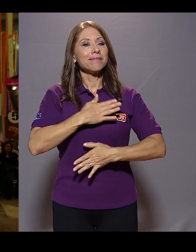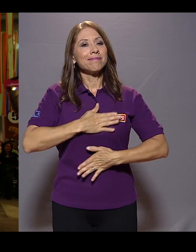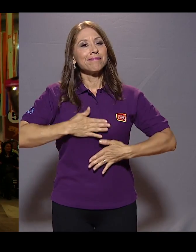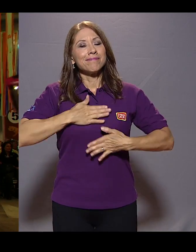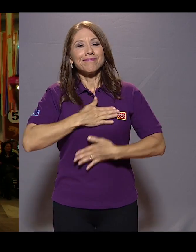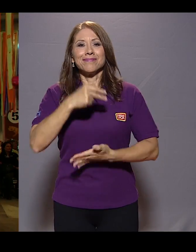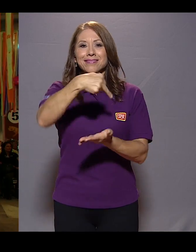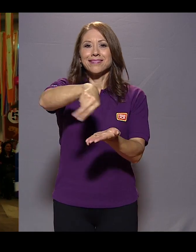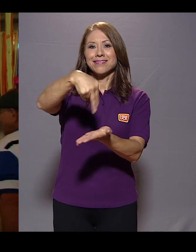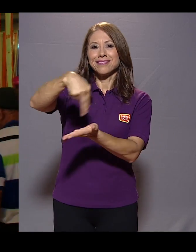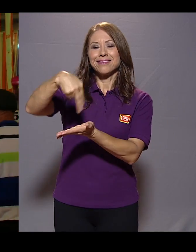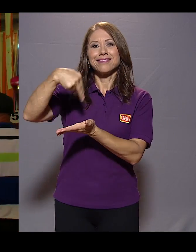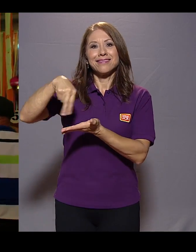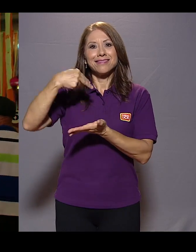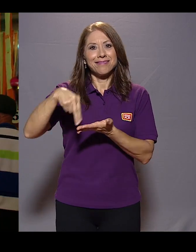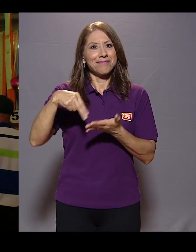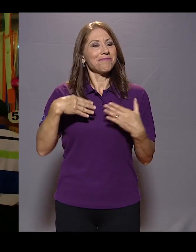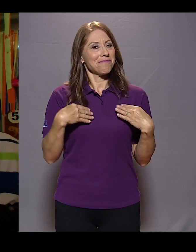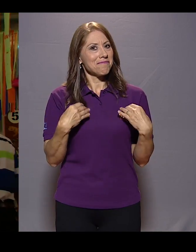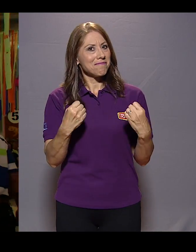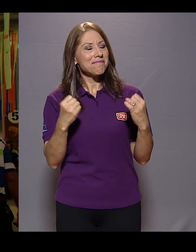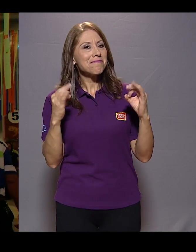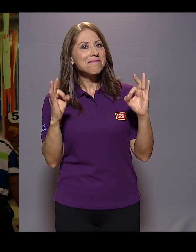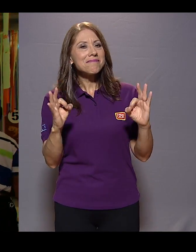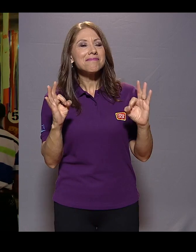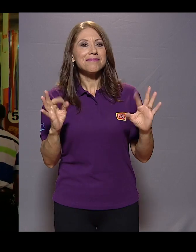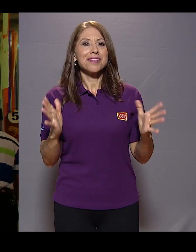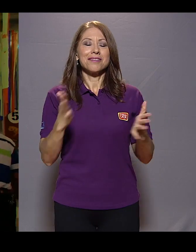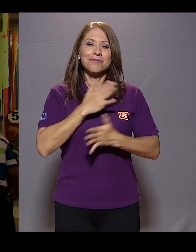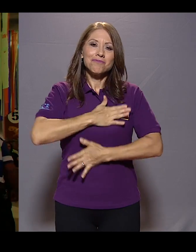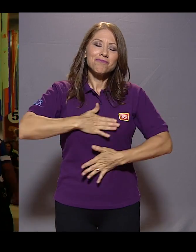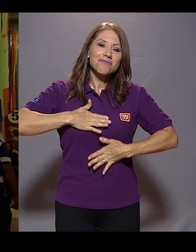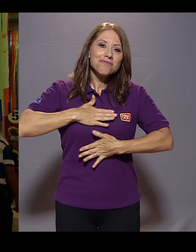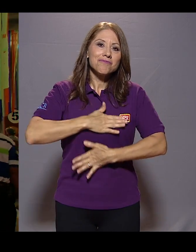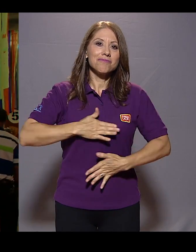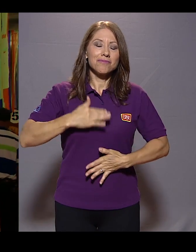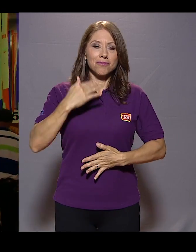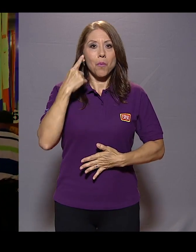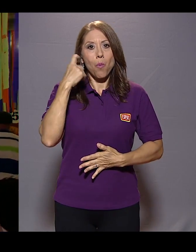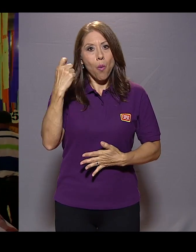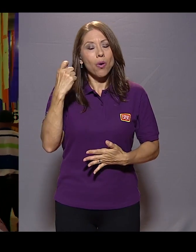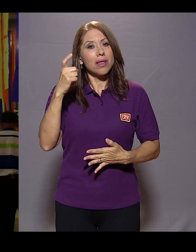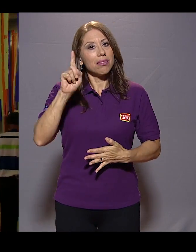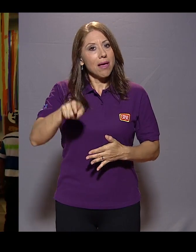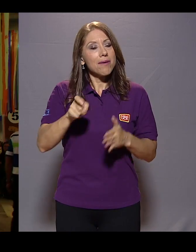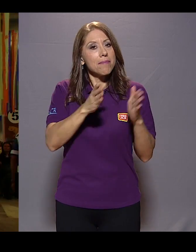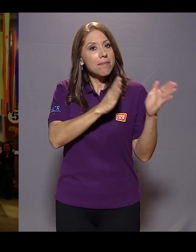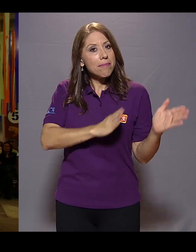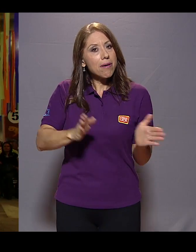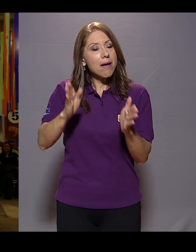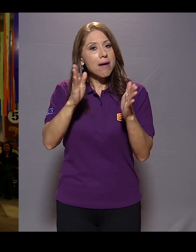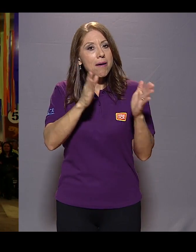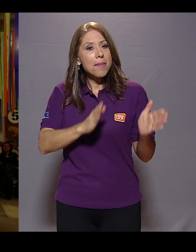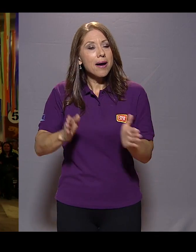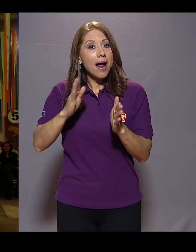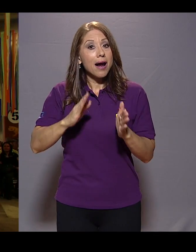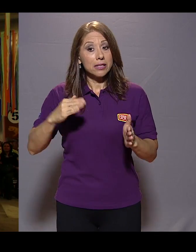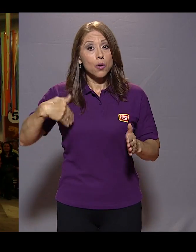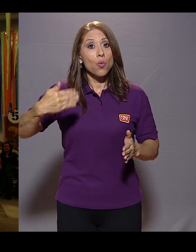a bailar, sí, y también sanamente a disfrutar, porque también hay que